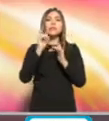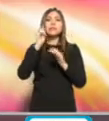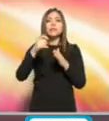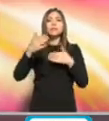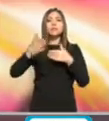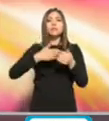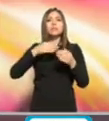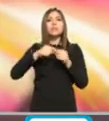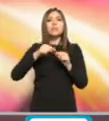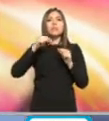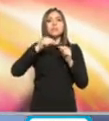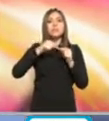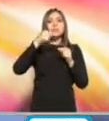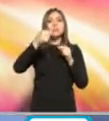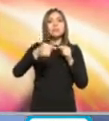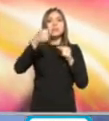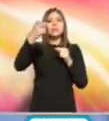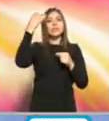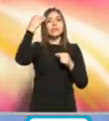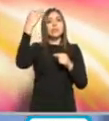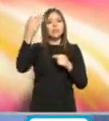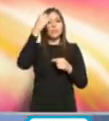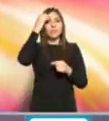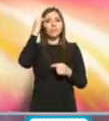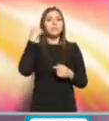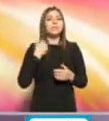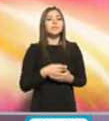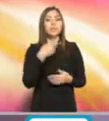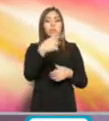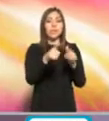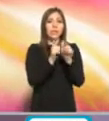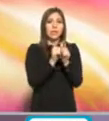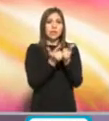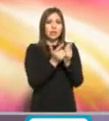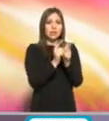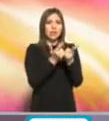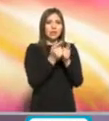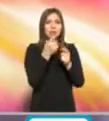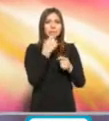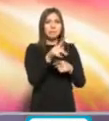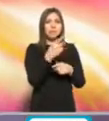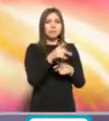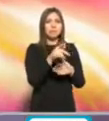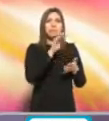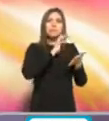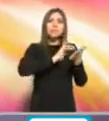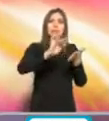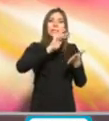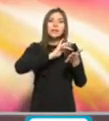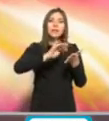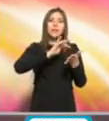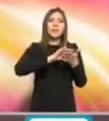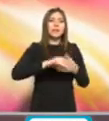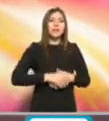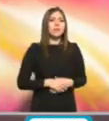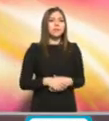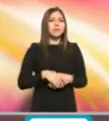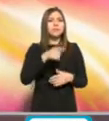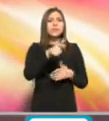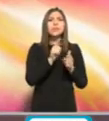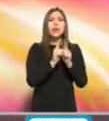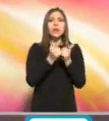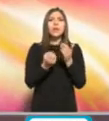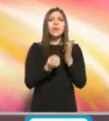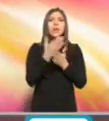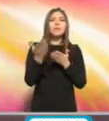por cada una de estas estaciones. Y este libro precisamente es de que se venían leyendo alrededor de la Alameda. Francisco, ¿ese libro cuántas